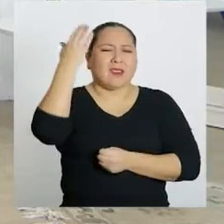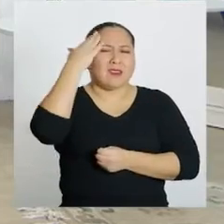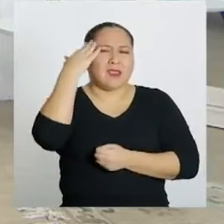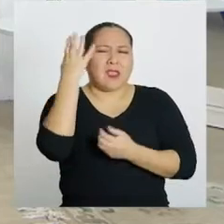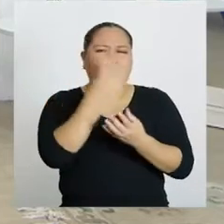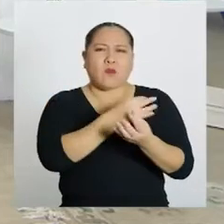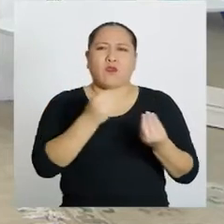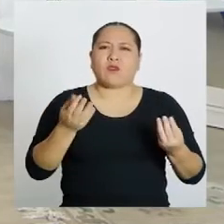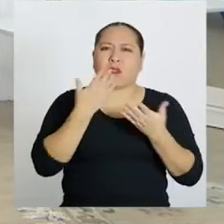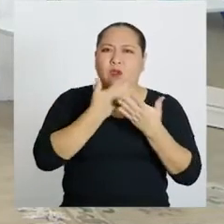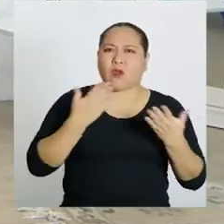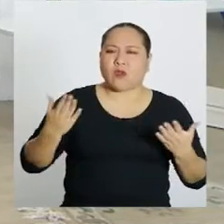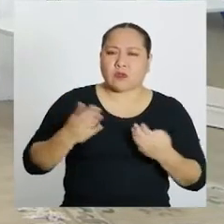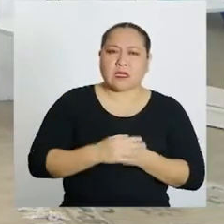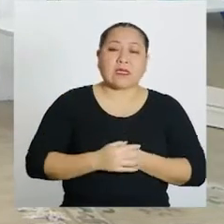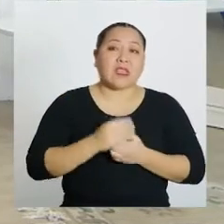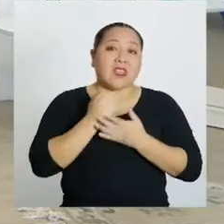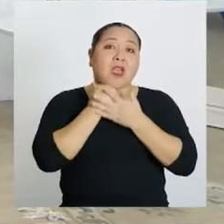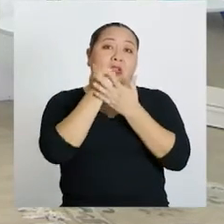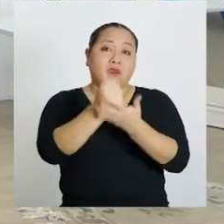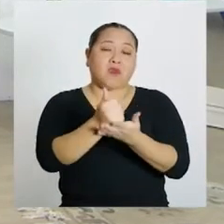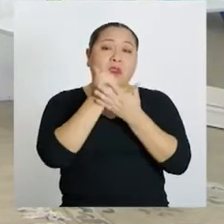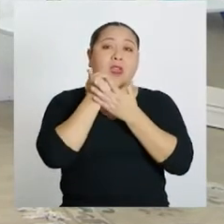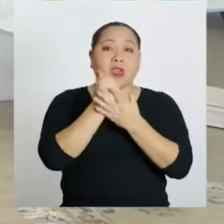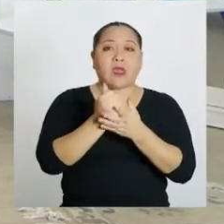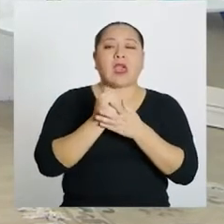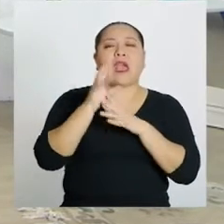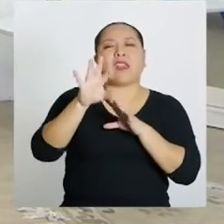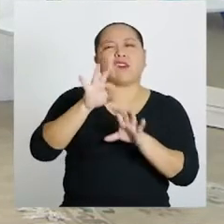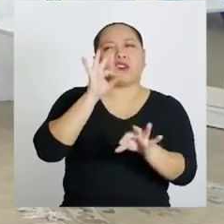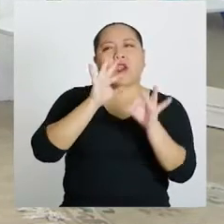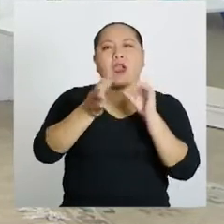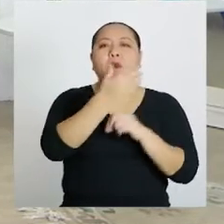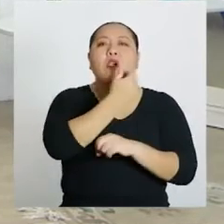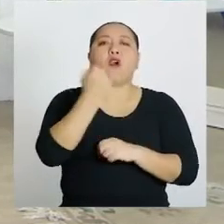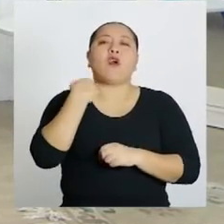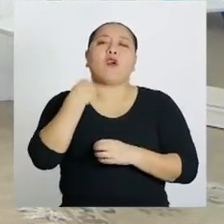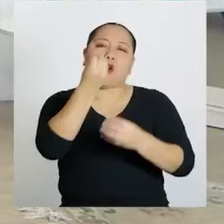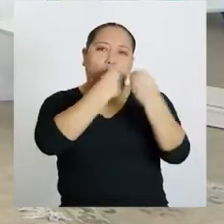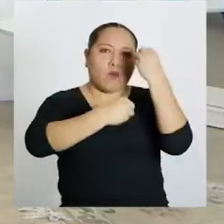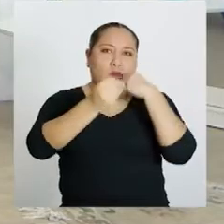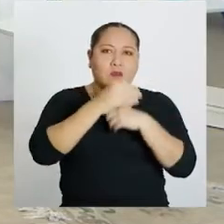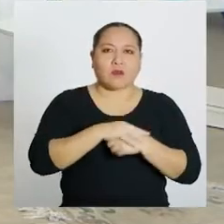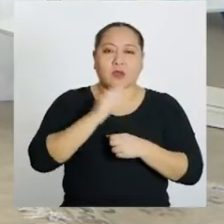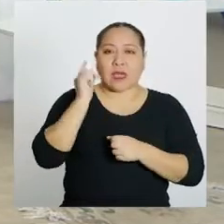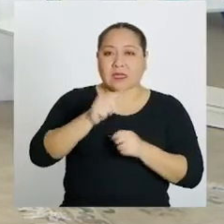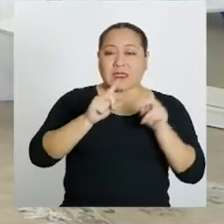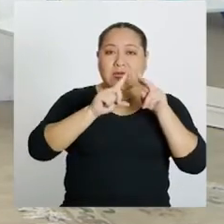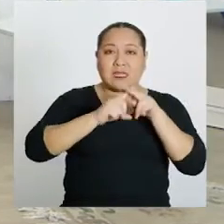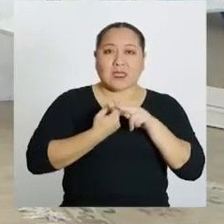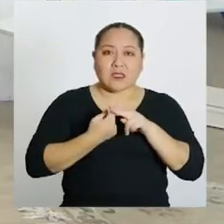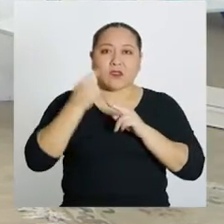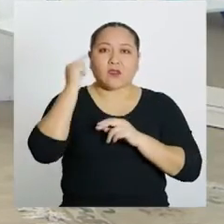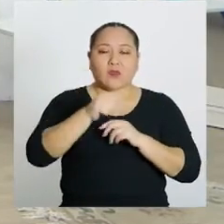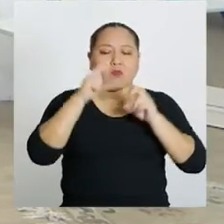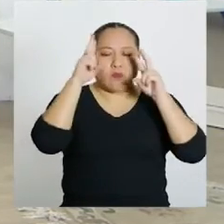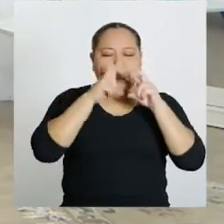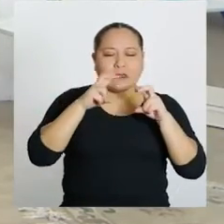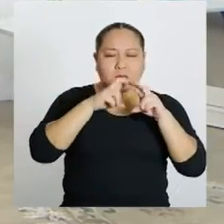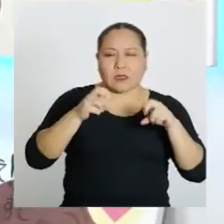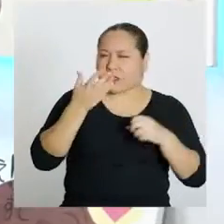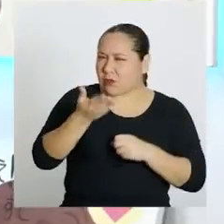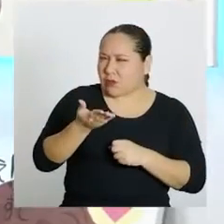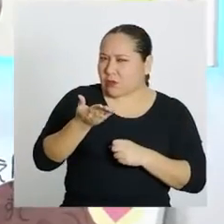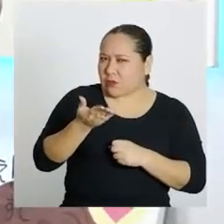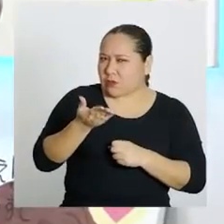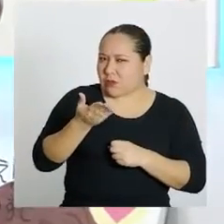de que hay varios otros elementos que nos podrían ayudar a escoger mejor lo que comemos. ¿Es el inicio de una